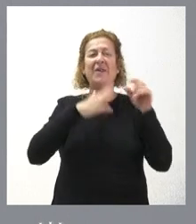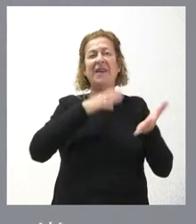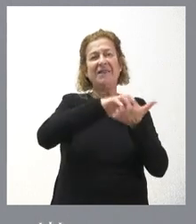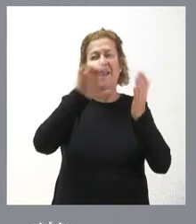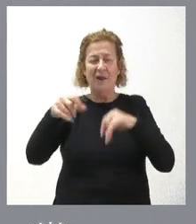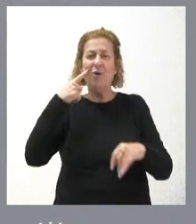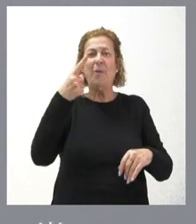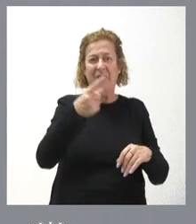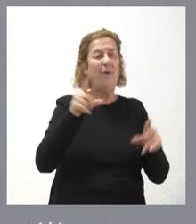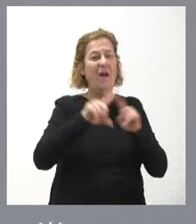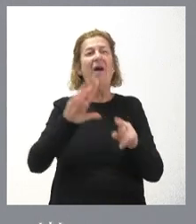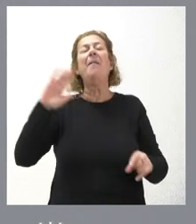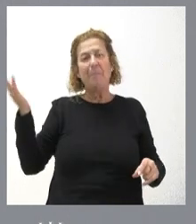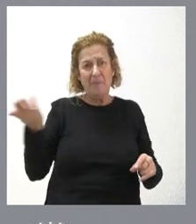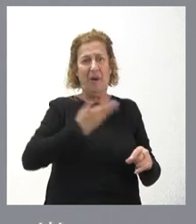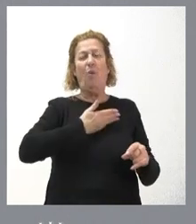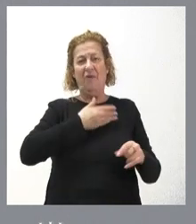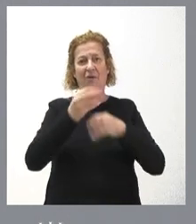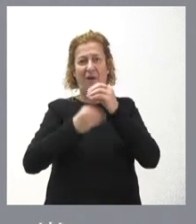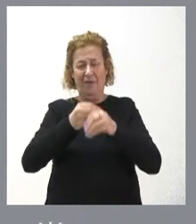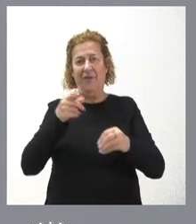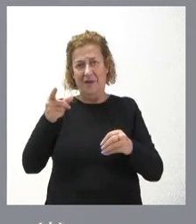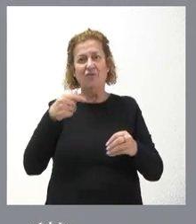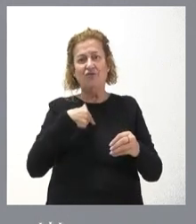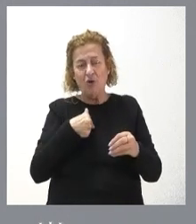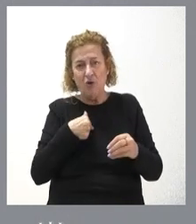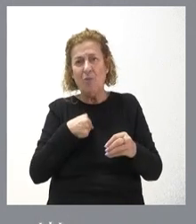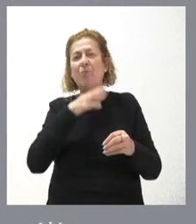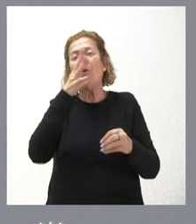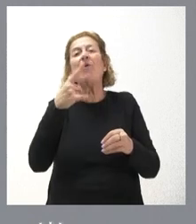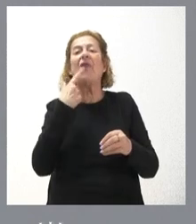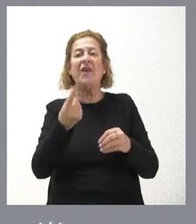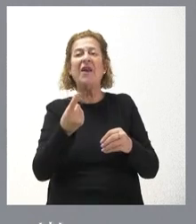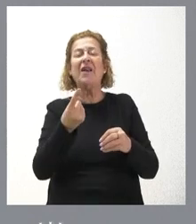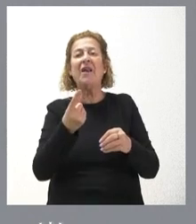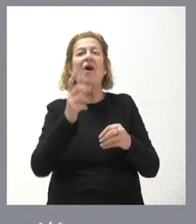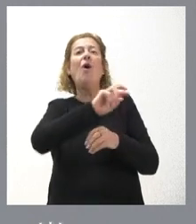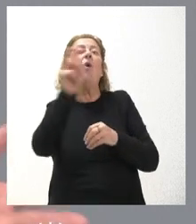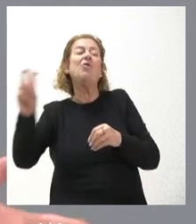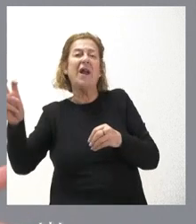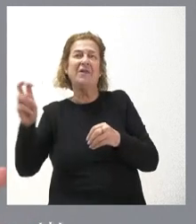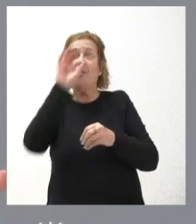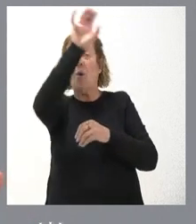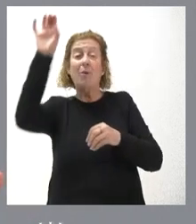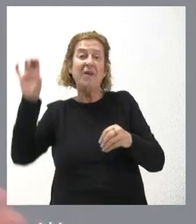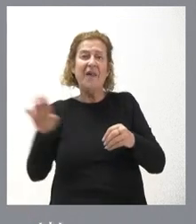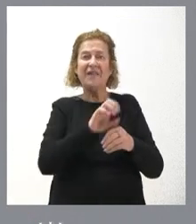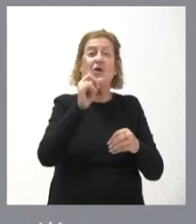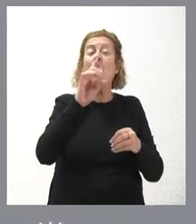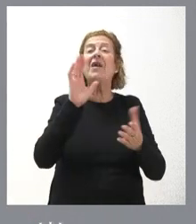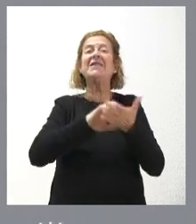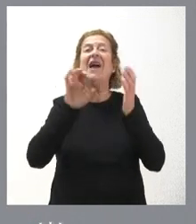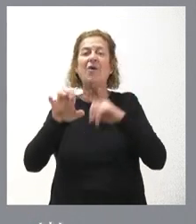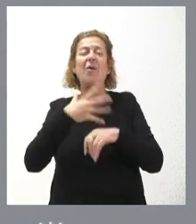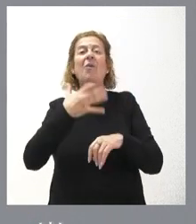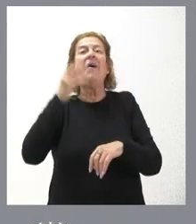autónomas el perjuicio que se está causando yo por citar otras comunidades autónomas que no sean Castilla y León Qué puede